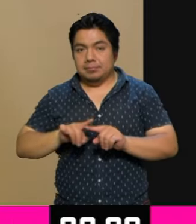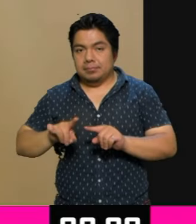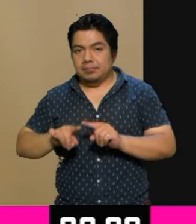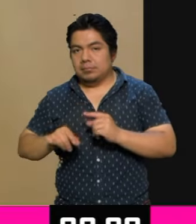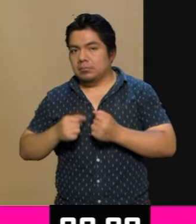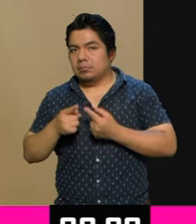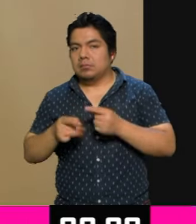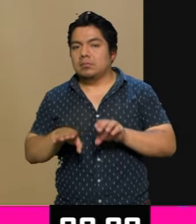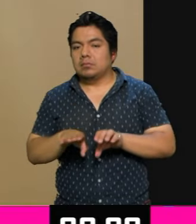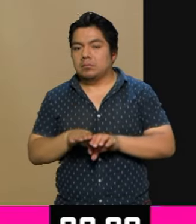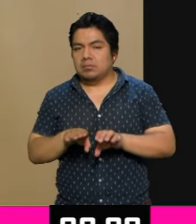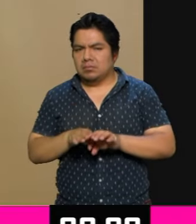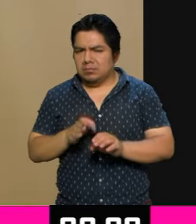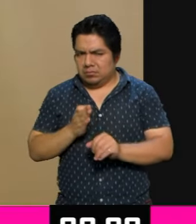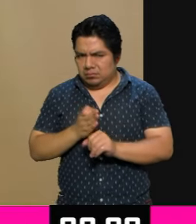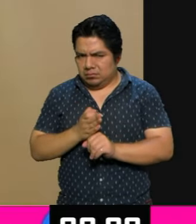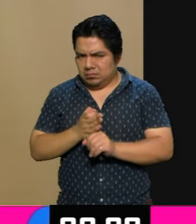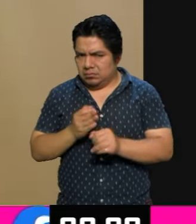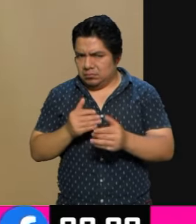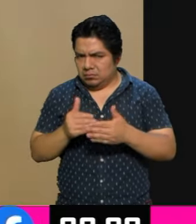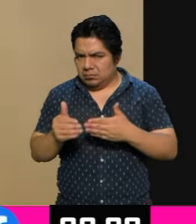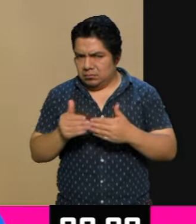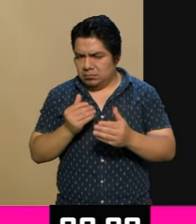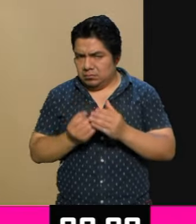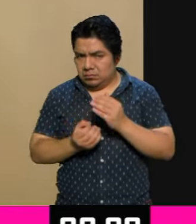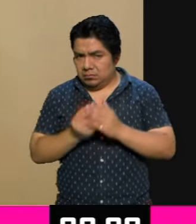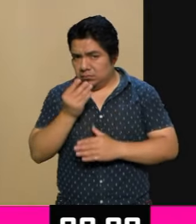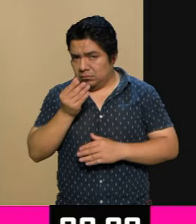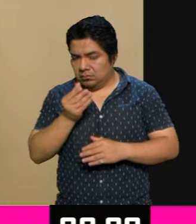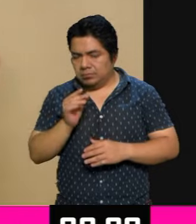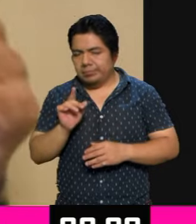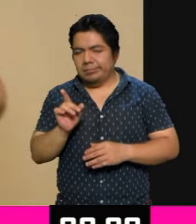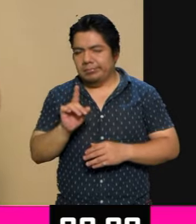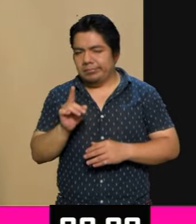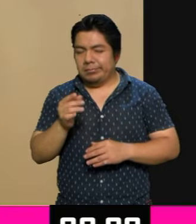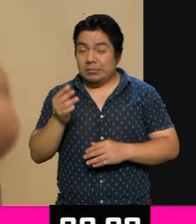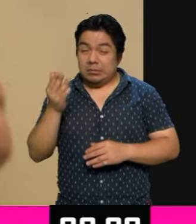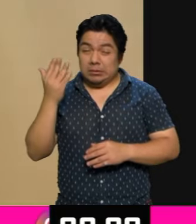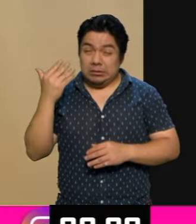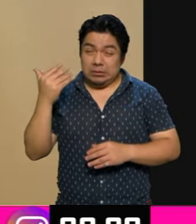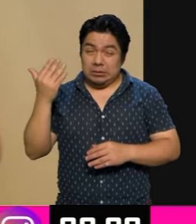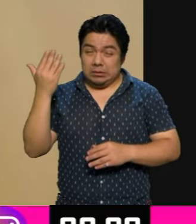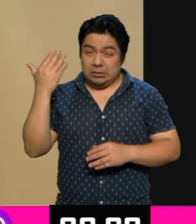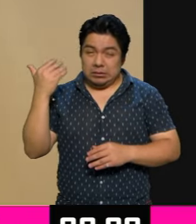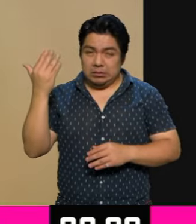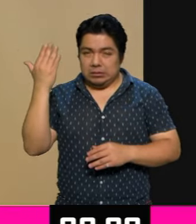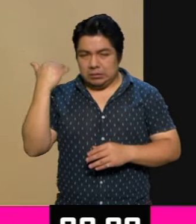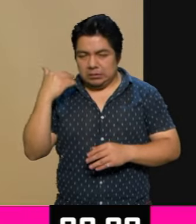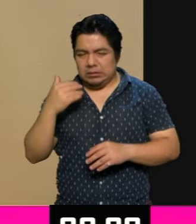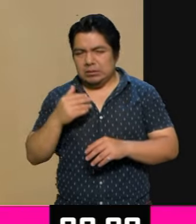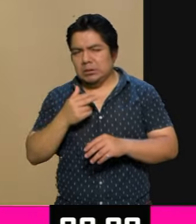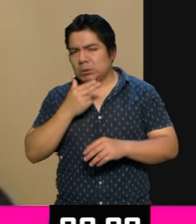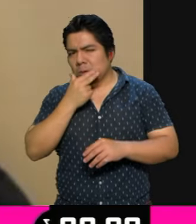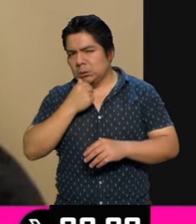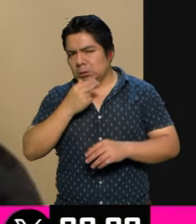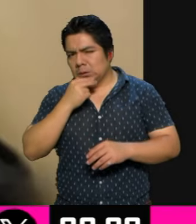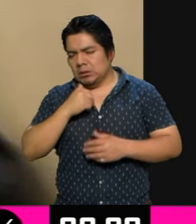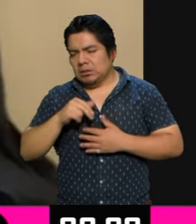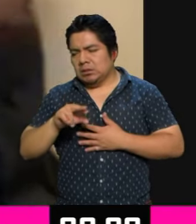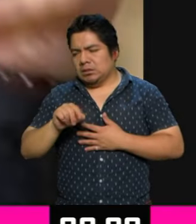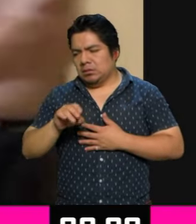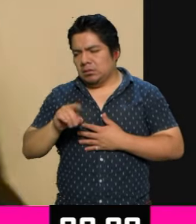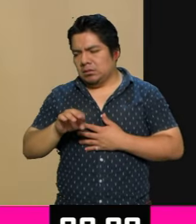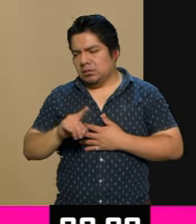siquiera es una conducta reciente, no es un aprendizaje. Hay vestigios del hombre de Neandertal, hay unas cuevas